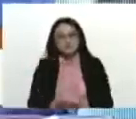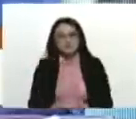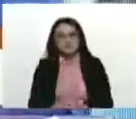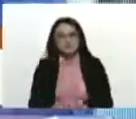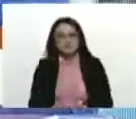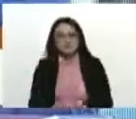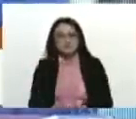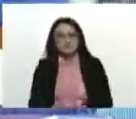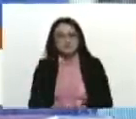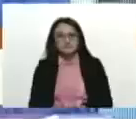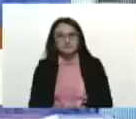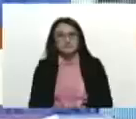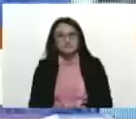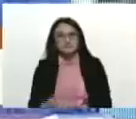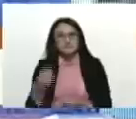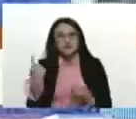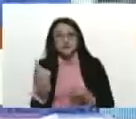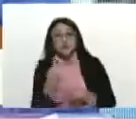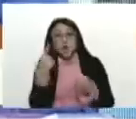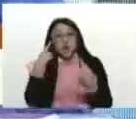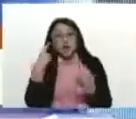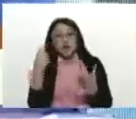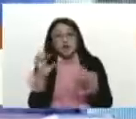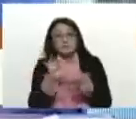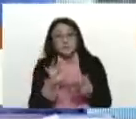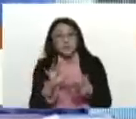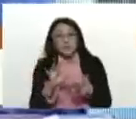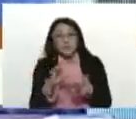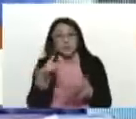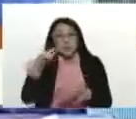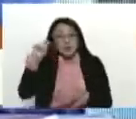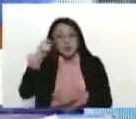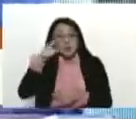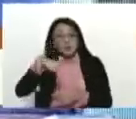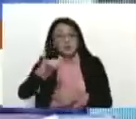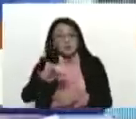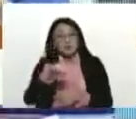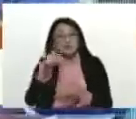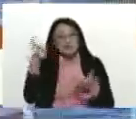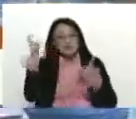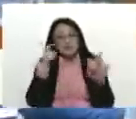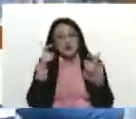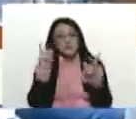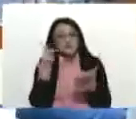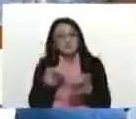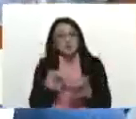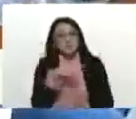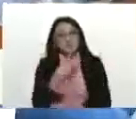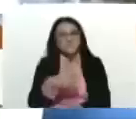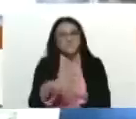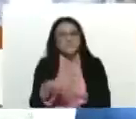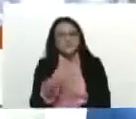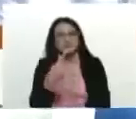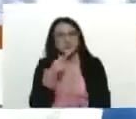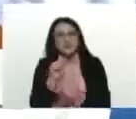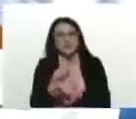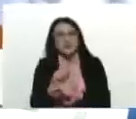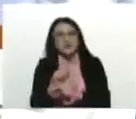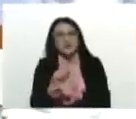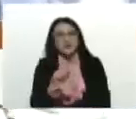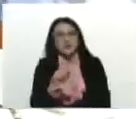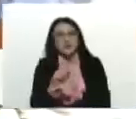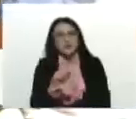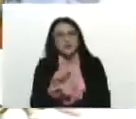tampoco se dio sola recuerden ustedes Cuando el comandante Chávez llegó a la presidencia y dijo vamos